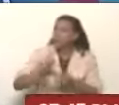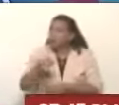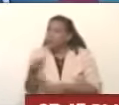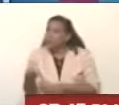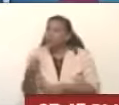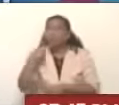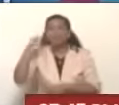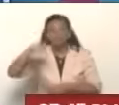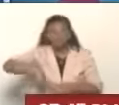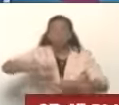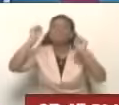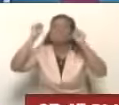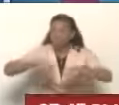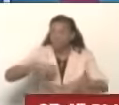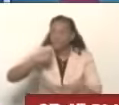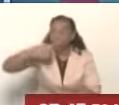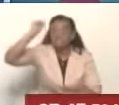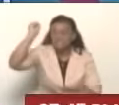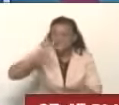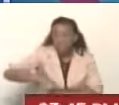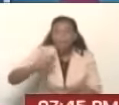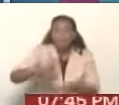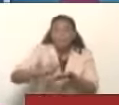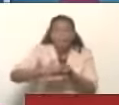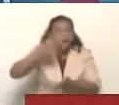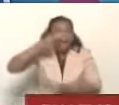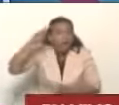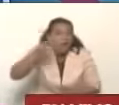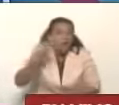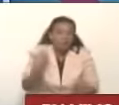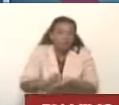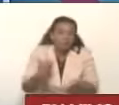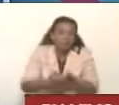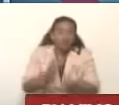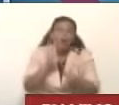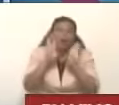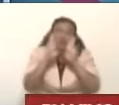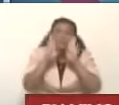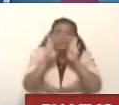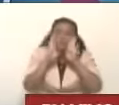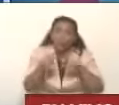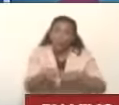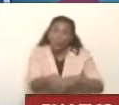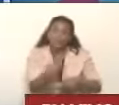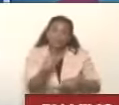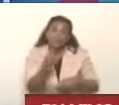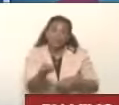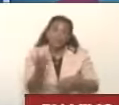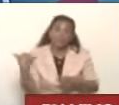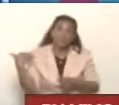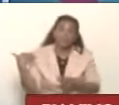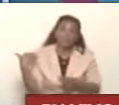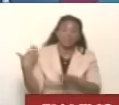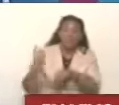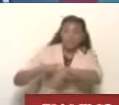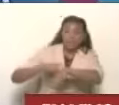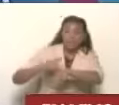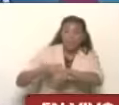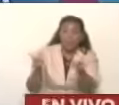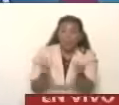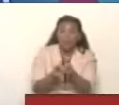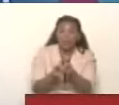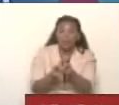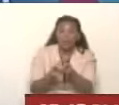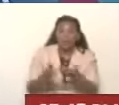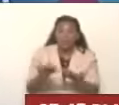hoy está confirmado con prueba en mano, con declaraciones, porque una cosa es lo que sacó en el breve tiempo que declaró el